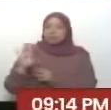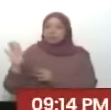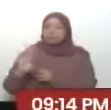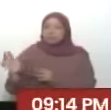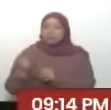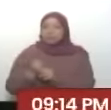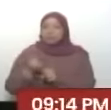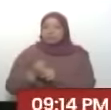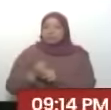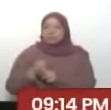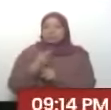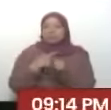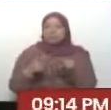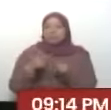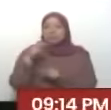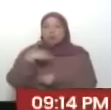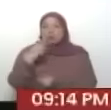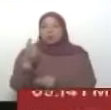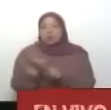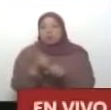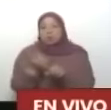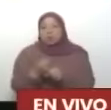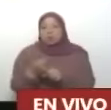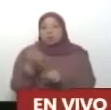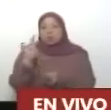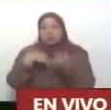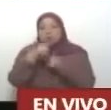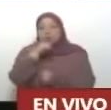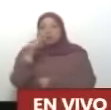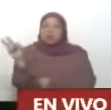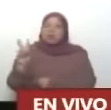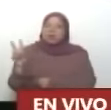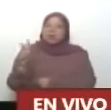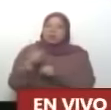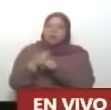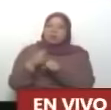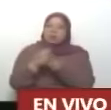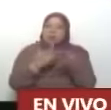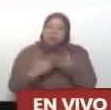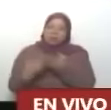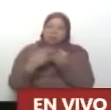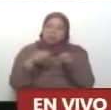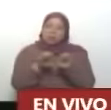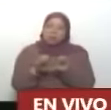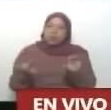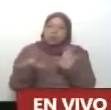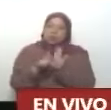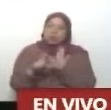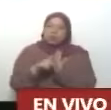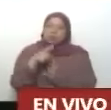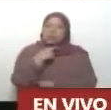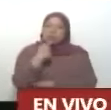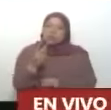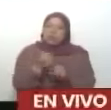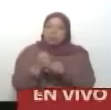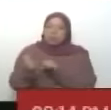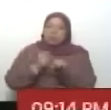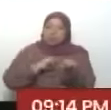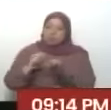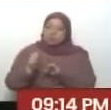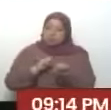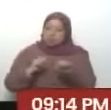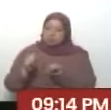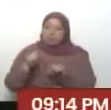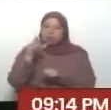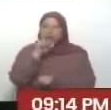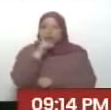cada uno de ellos, nuestros voceros y voceras de la Federación Venezolana de Estudiantes de Educación Media, también movilizaban a